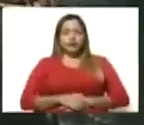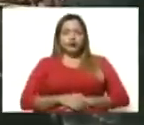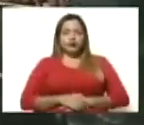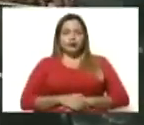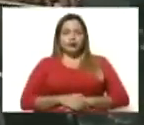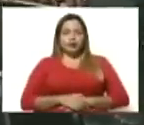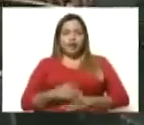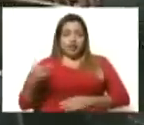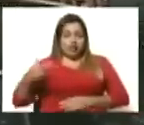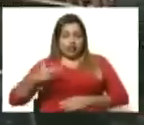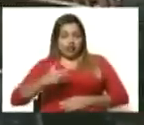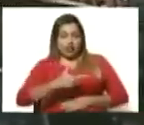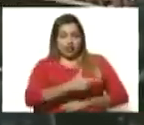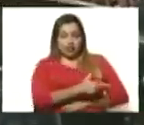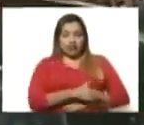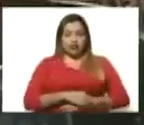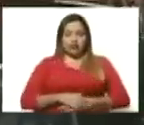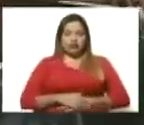de Tejerías,